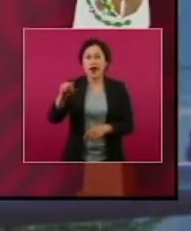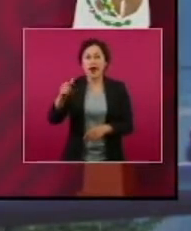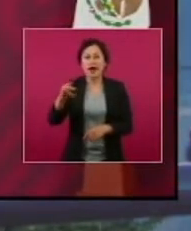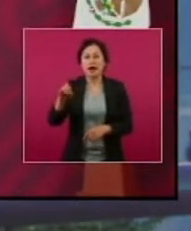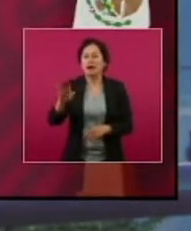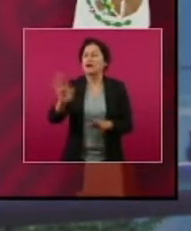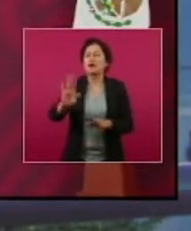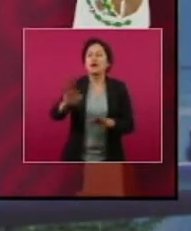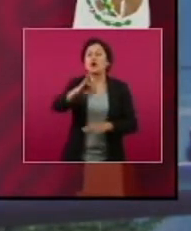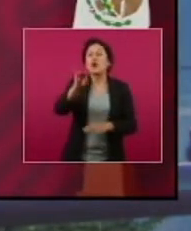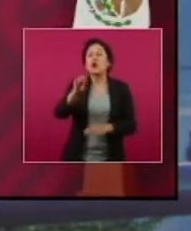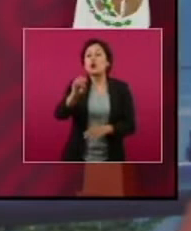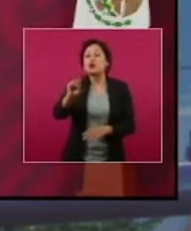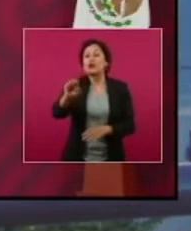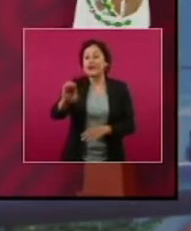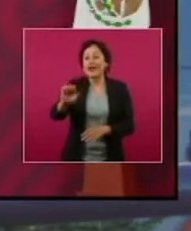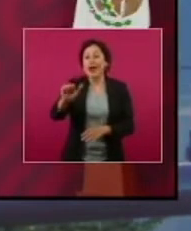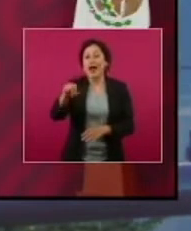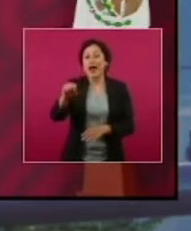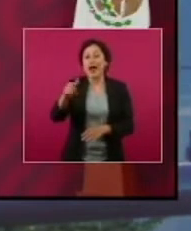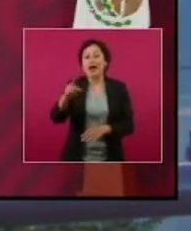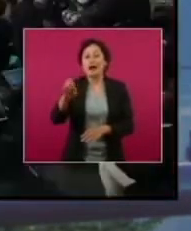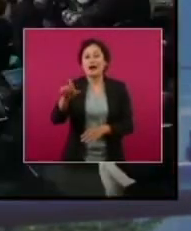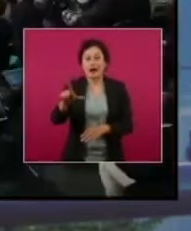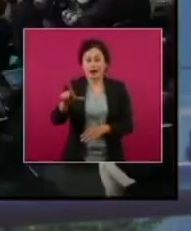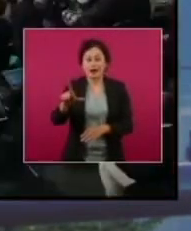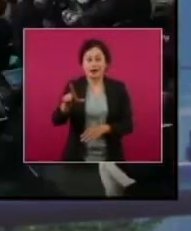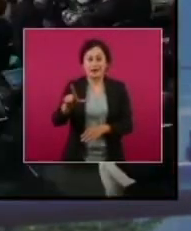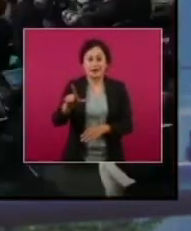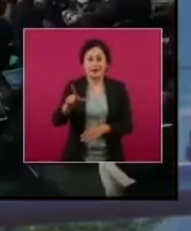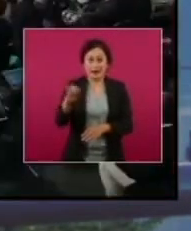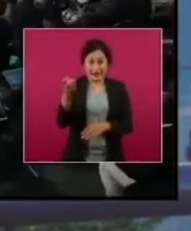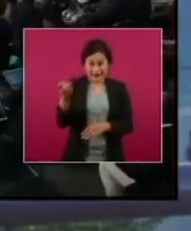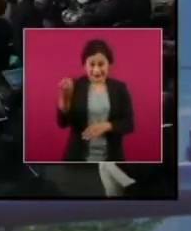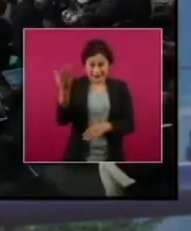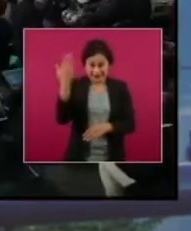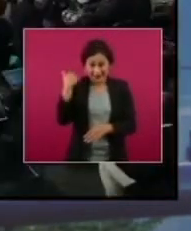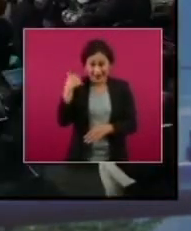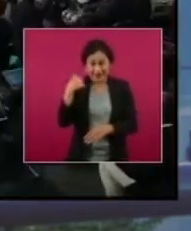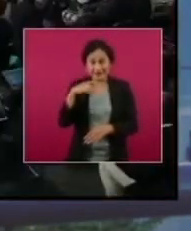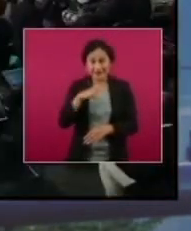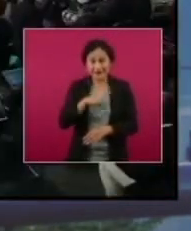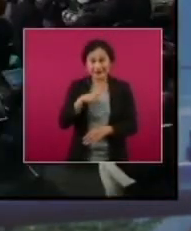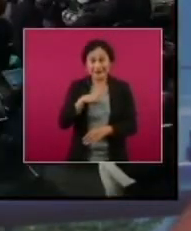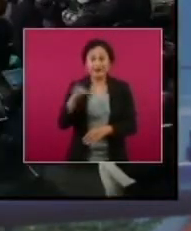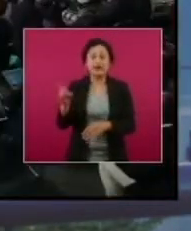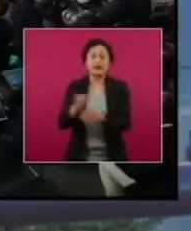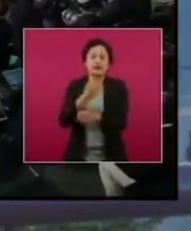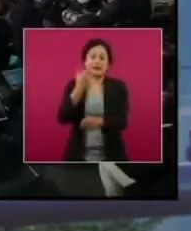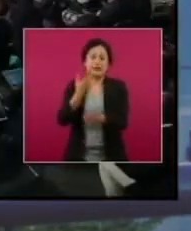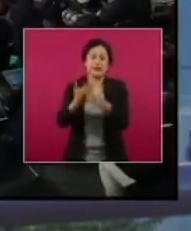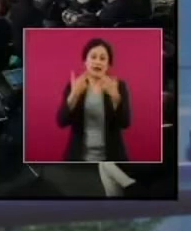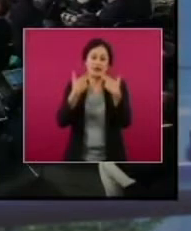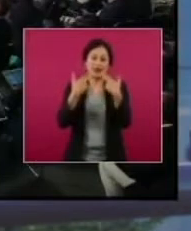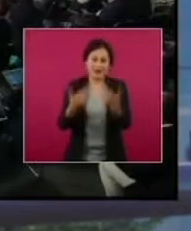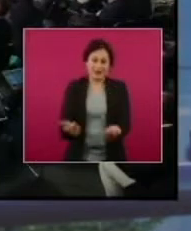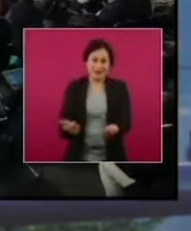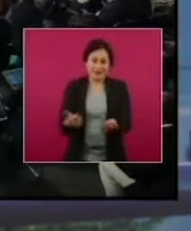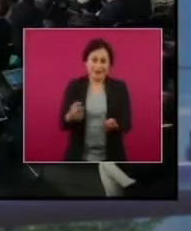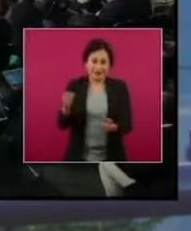el robar la presidencia sino dejar el país en ese momento Sí fue llama señores